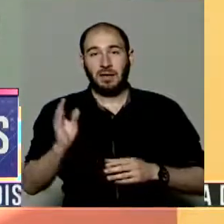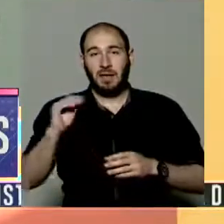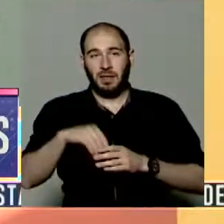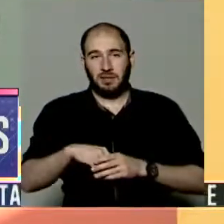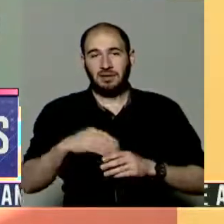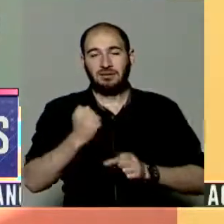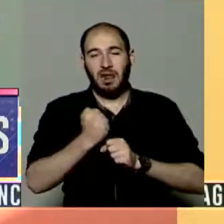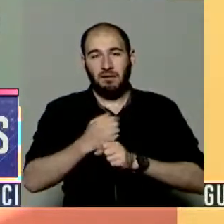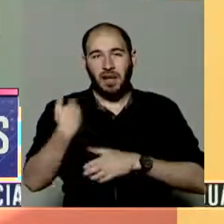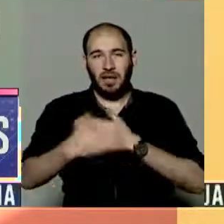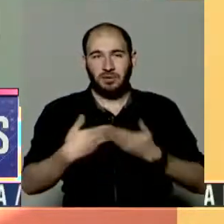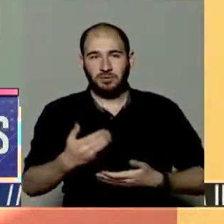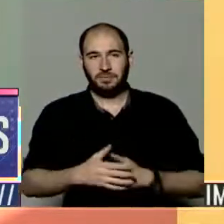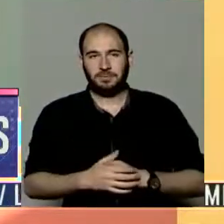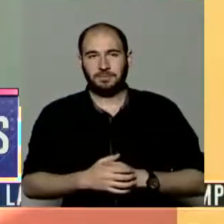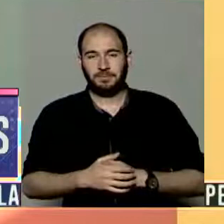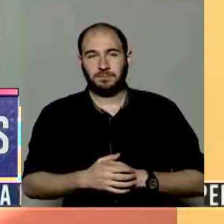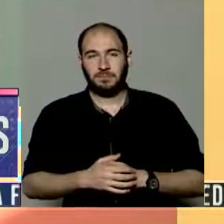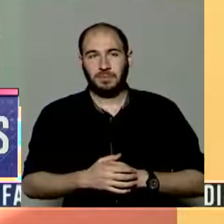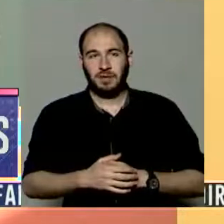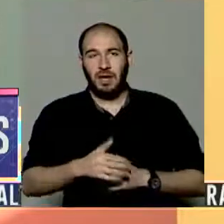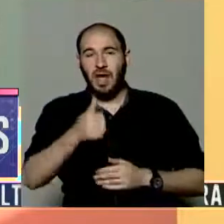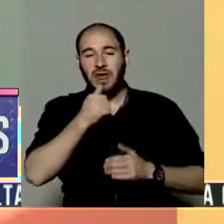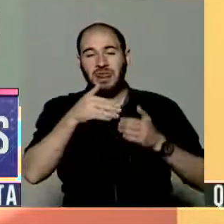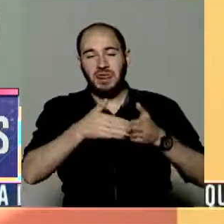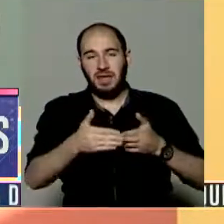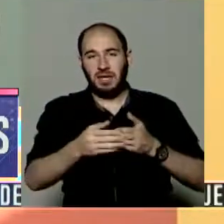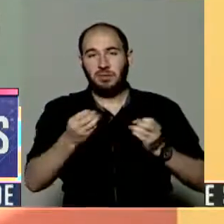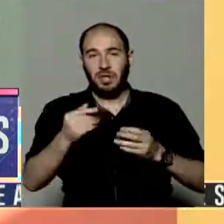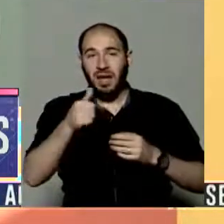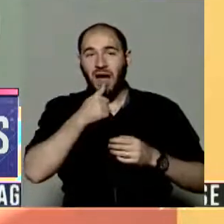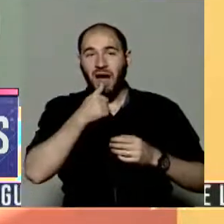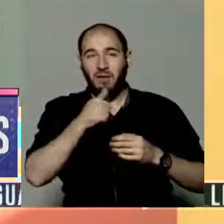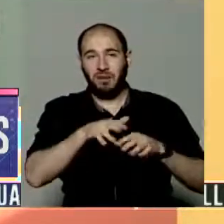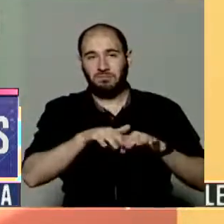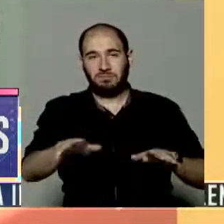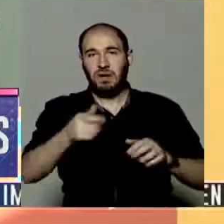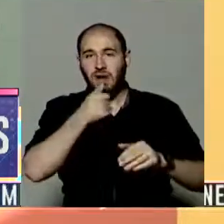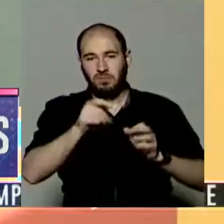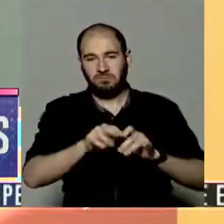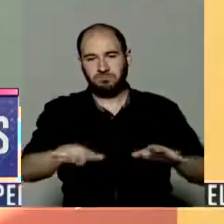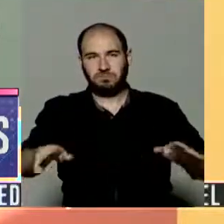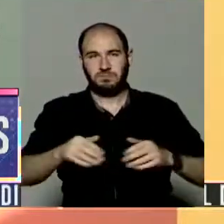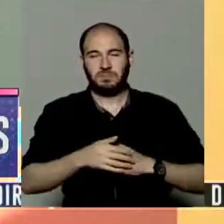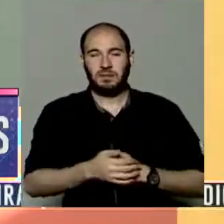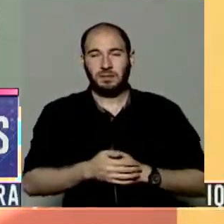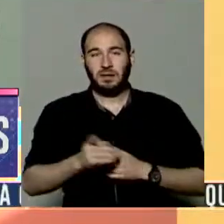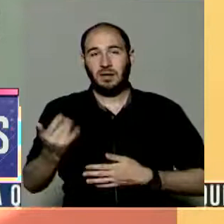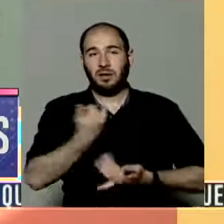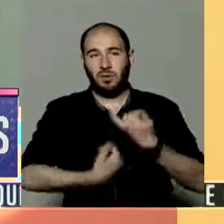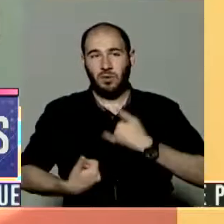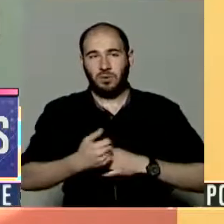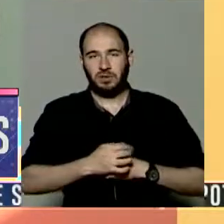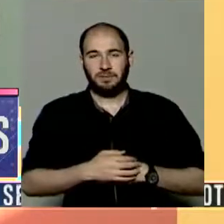justamente del trabajo que se hace con el dique, porque recordemos que el agua va destinada al riego. Vamos a ver lo que nos